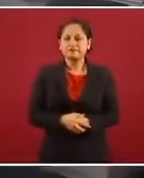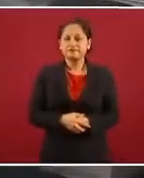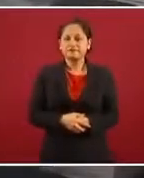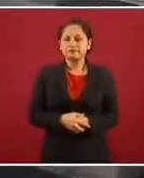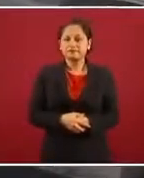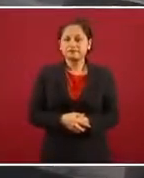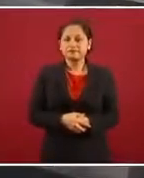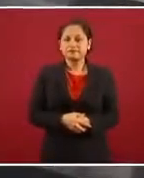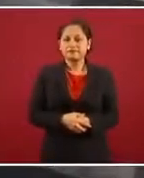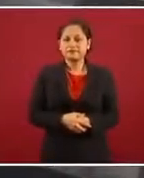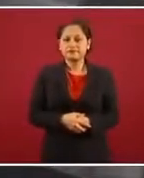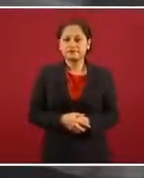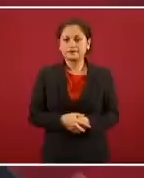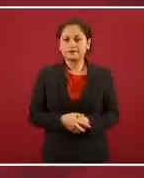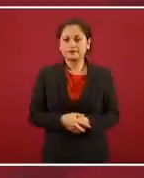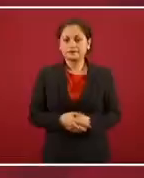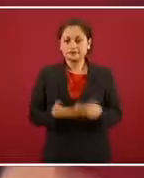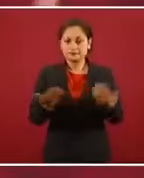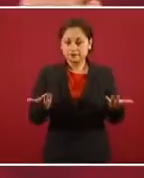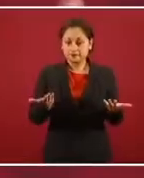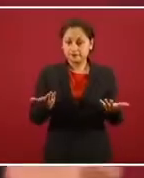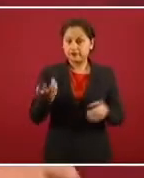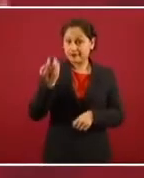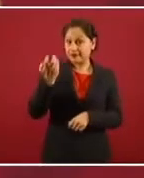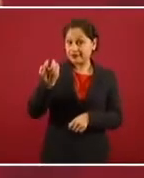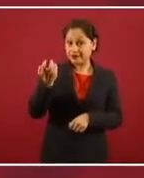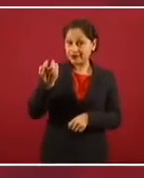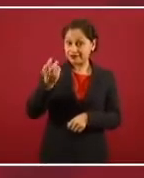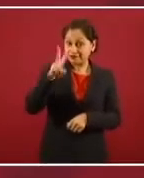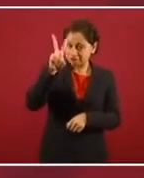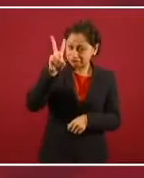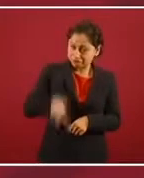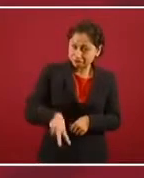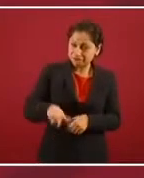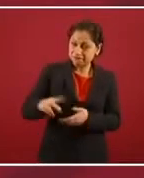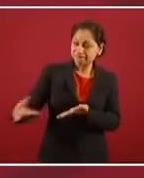Entonces, ese es el gran apoyo que tenemos